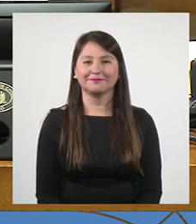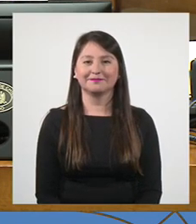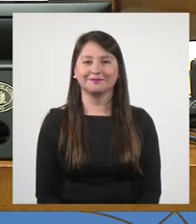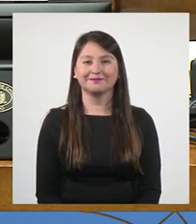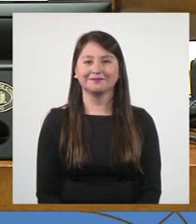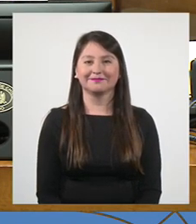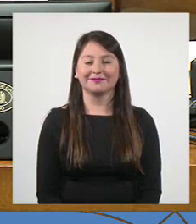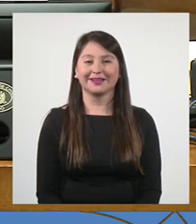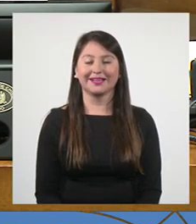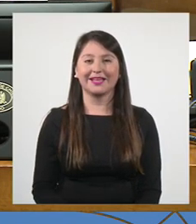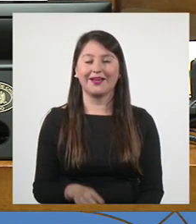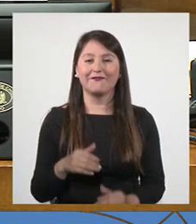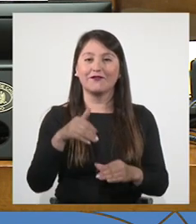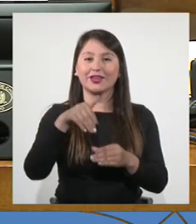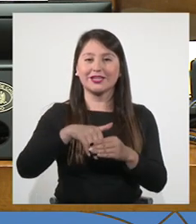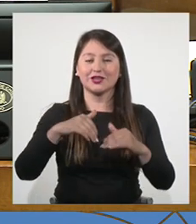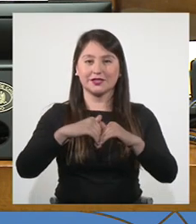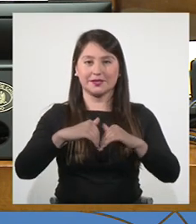Votación separada.